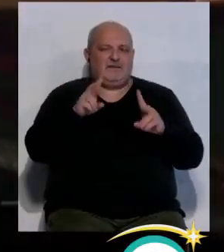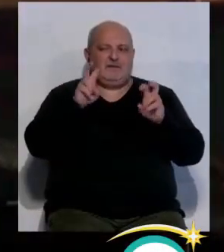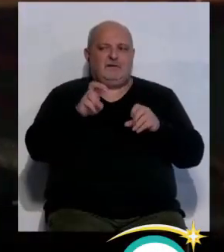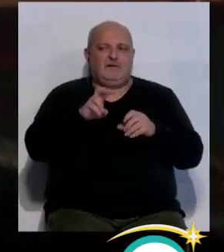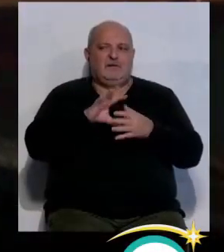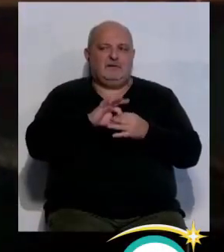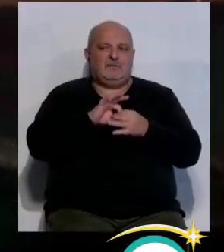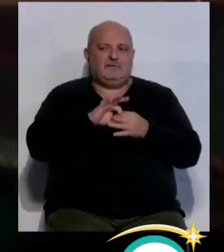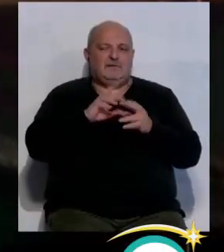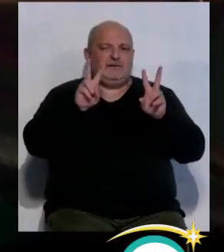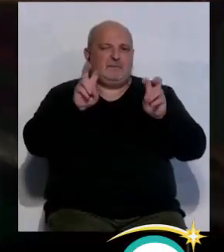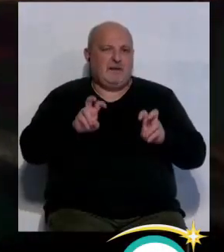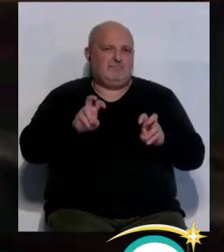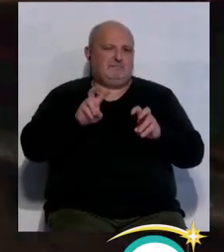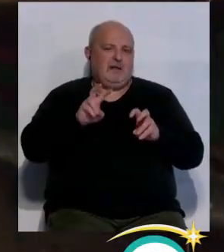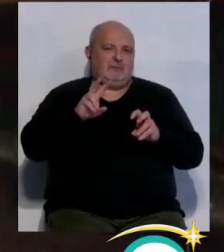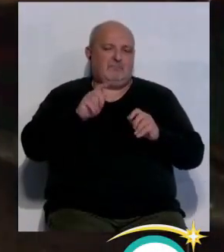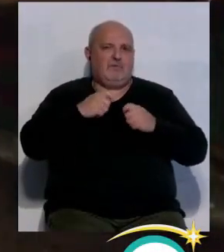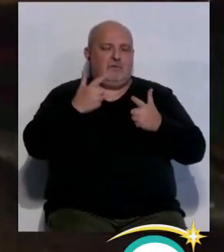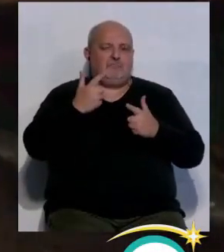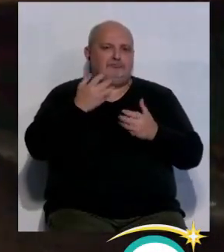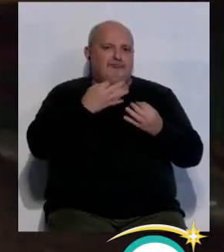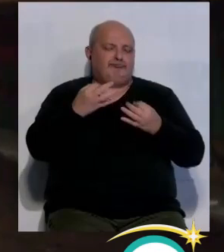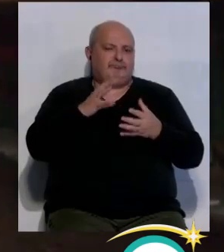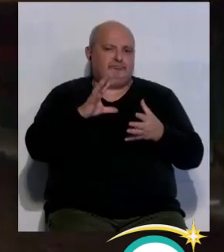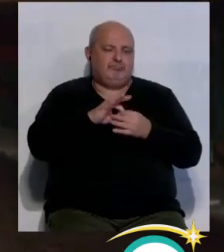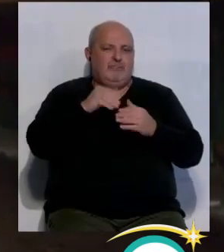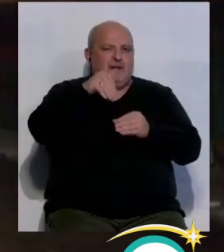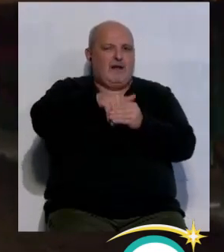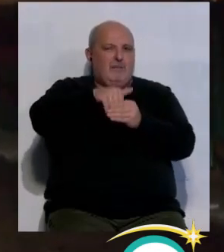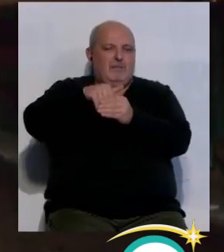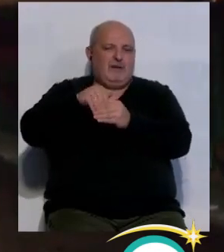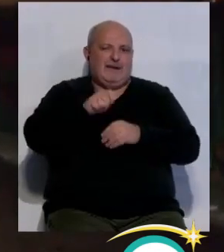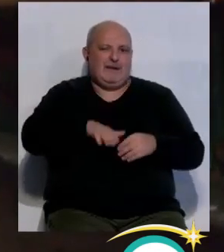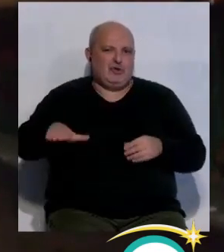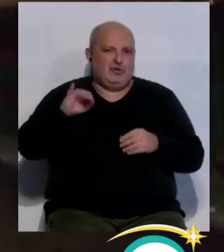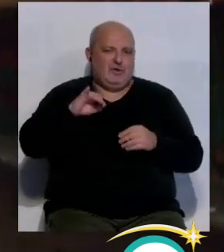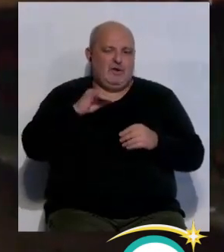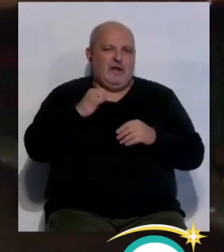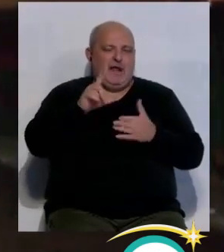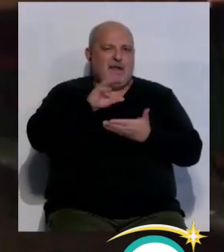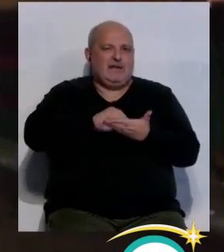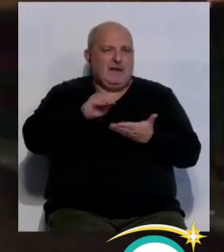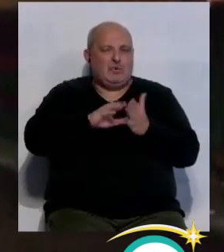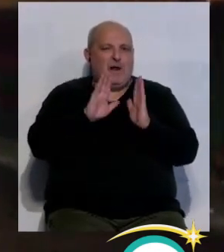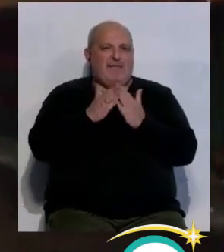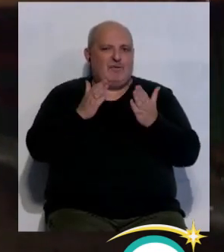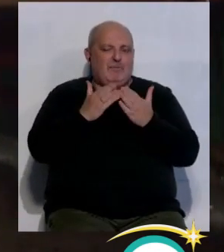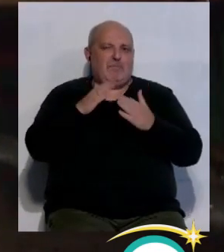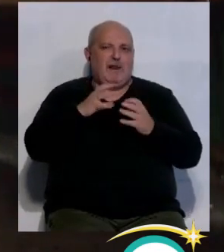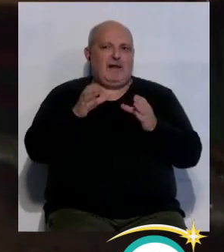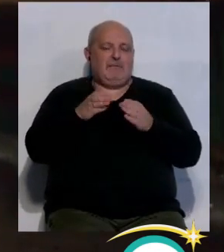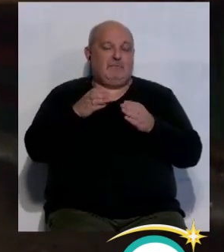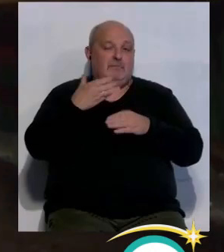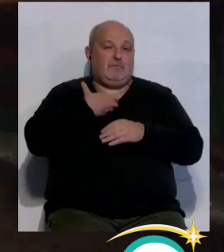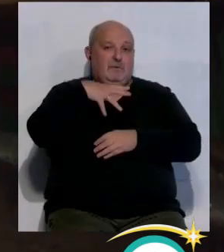Navidad tematizada, y bueno, nos venía muy bien el hilo argumental con los niños, la literatura, los libros. Para el equipo de